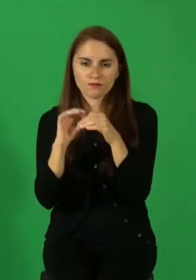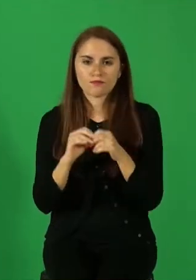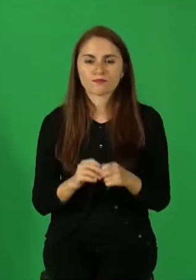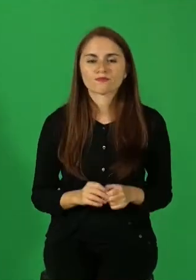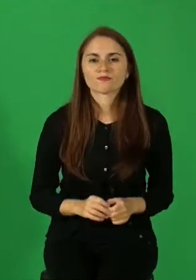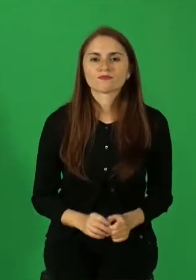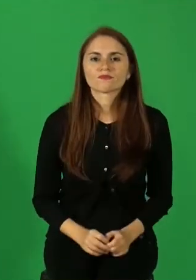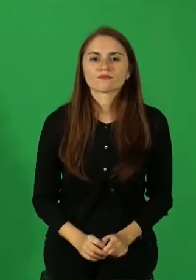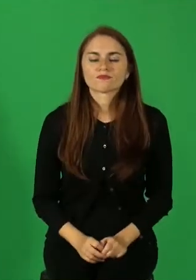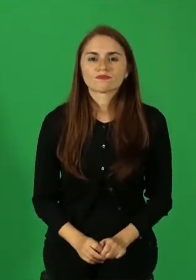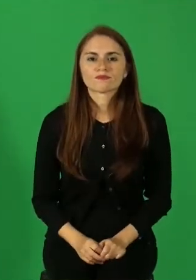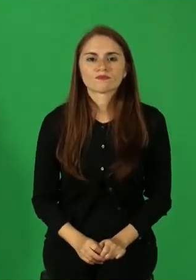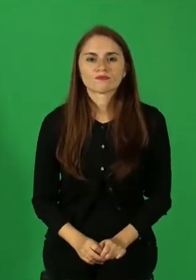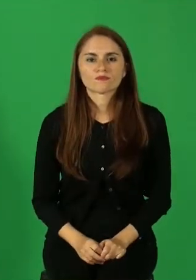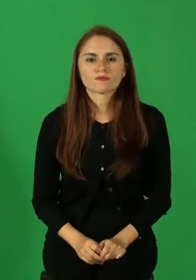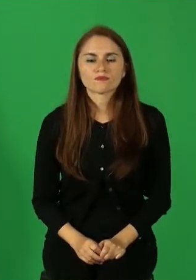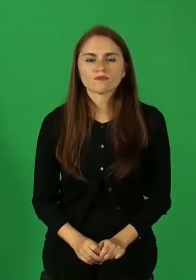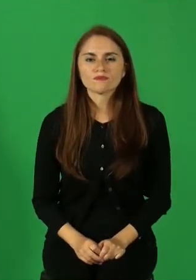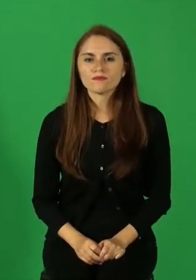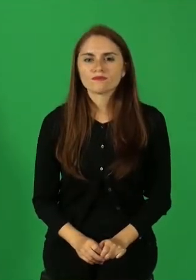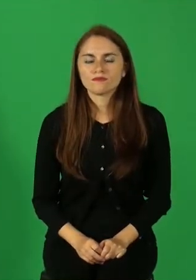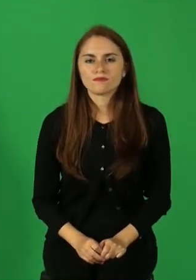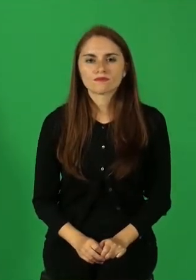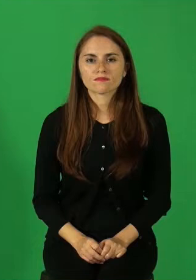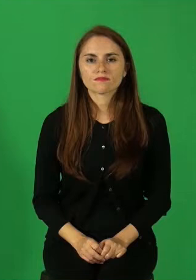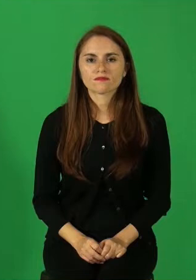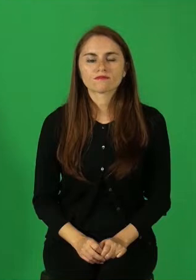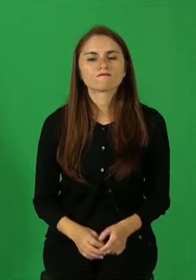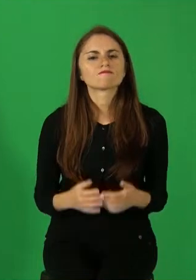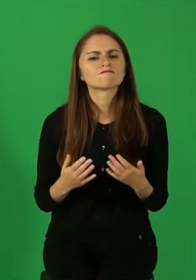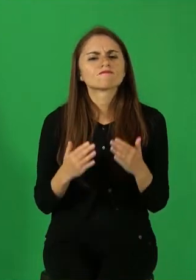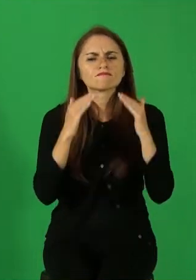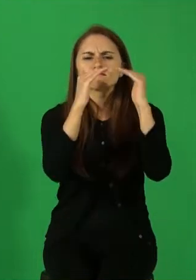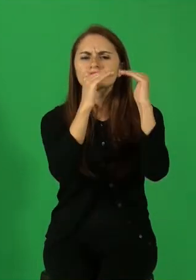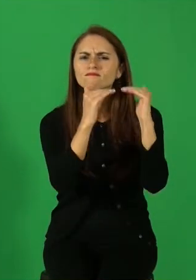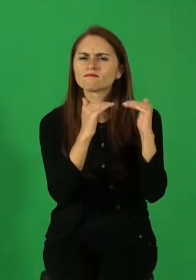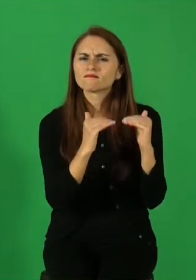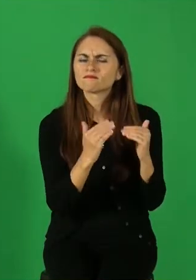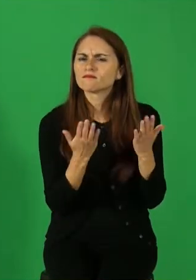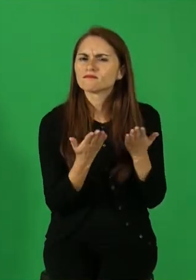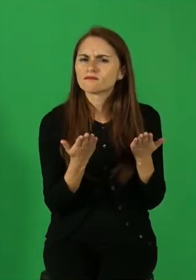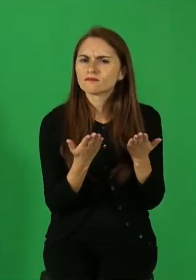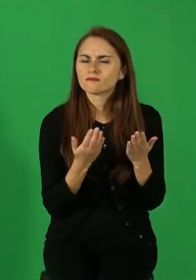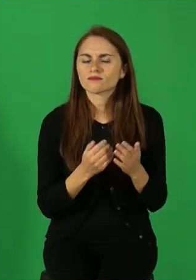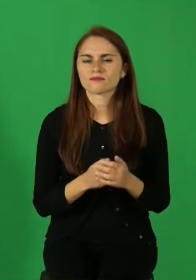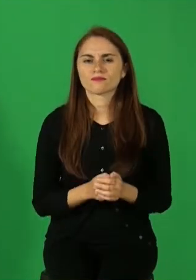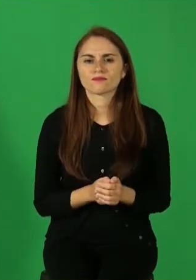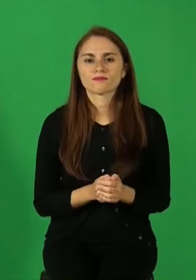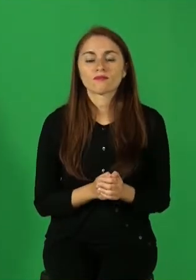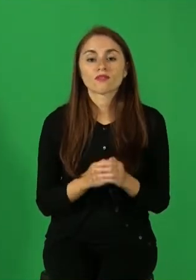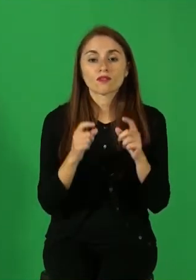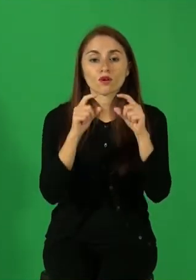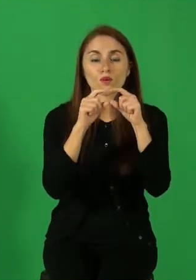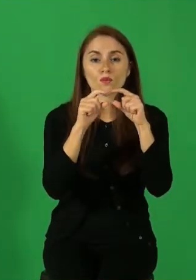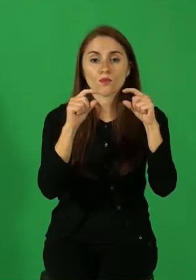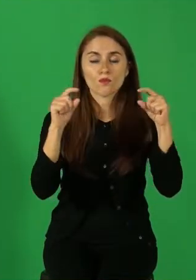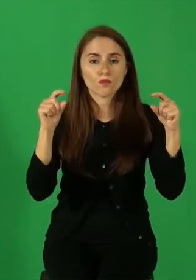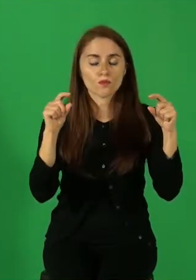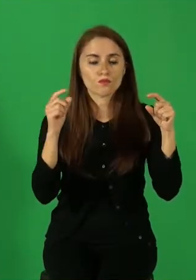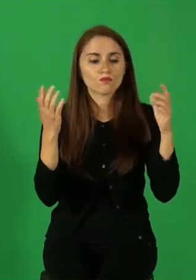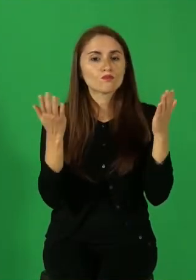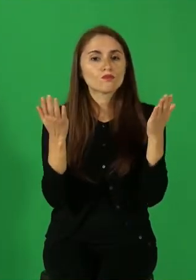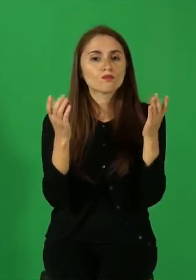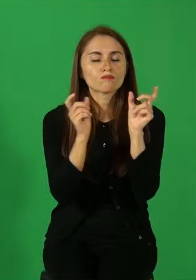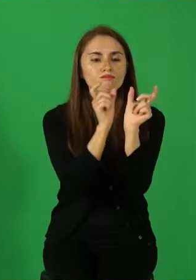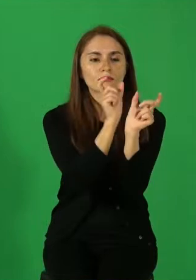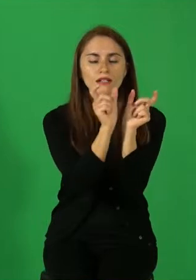la mínima unidad de sentido. ¿Cómo se estructura? Una oración gramatical se